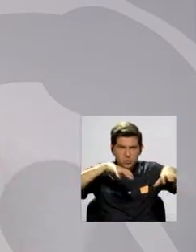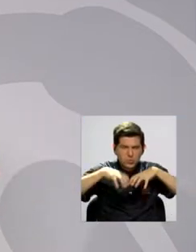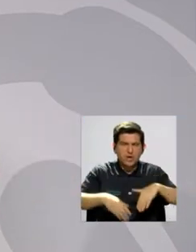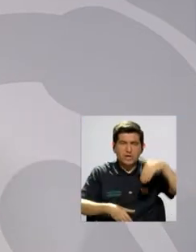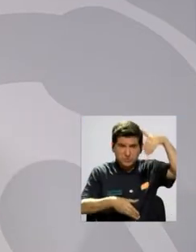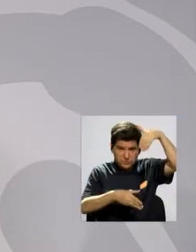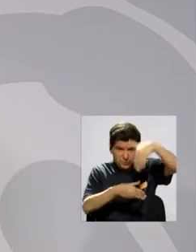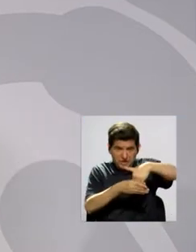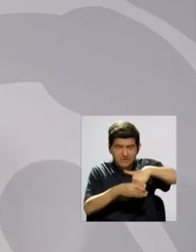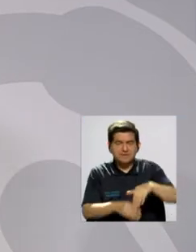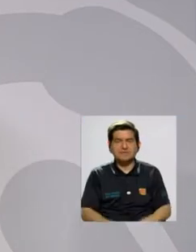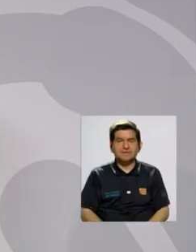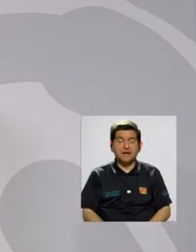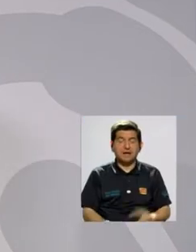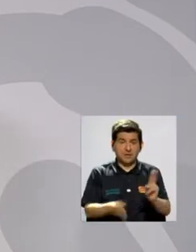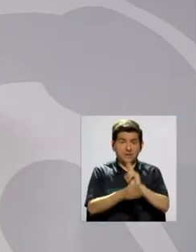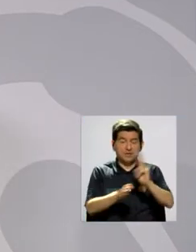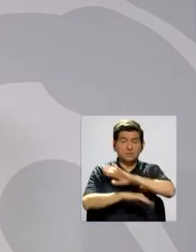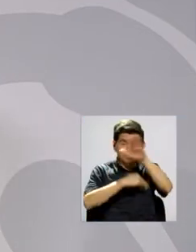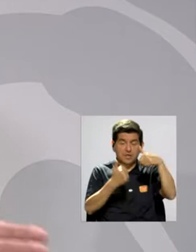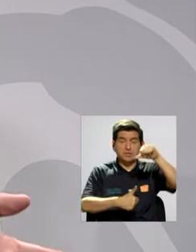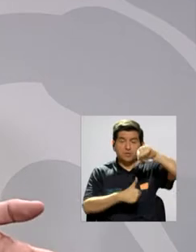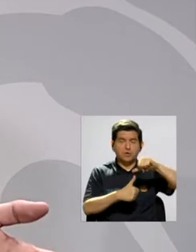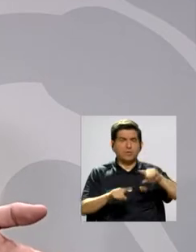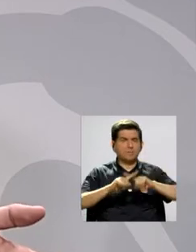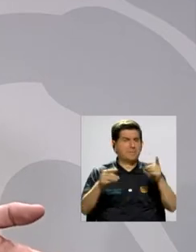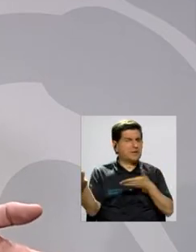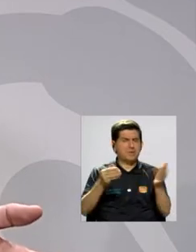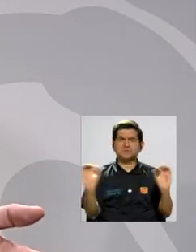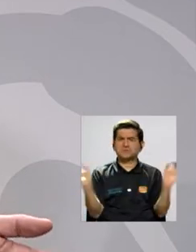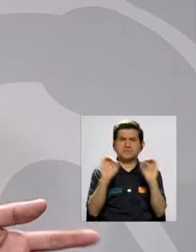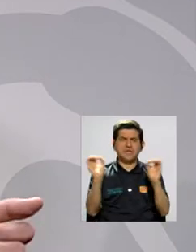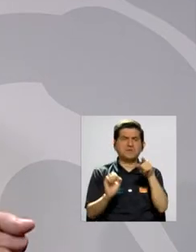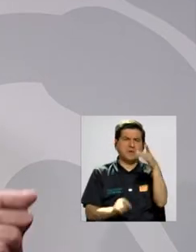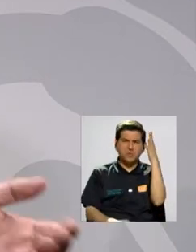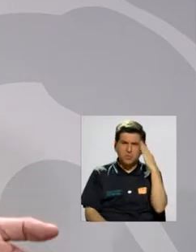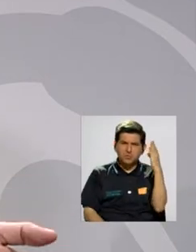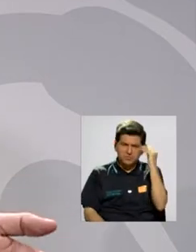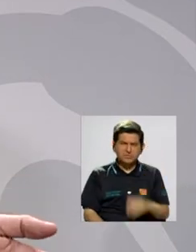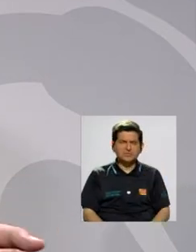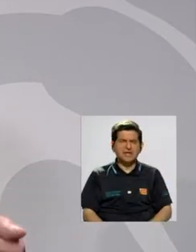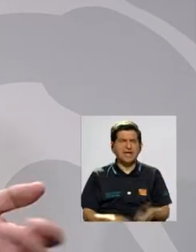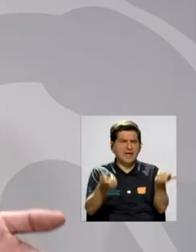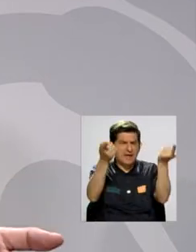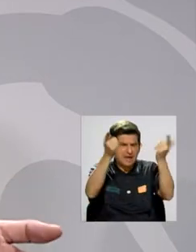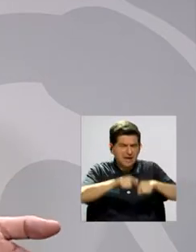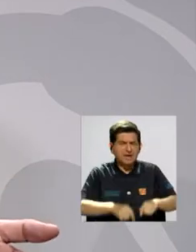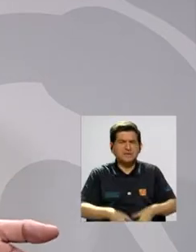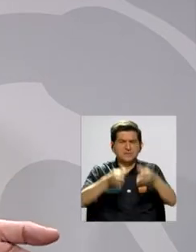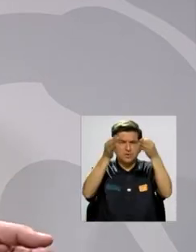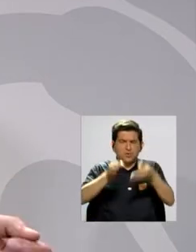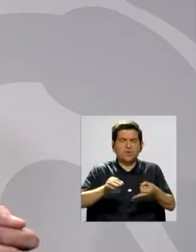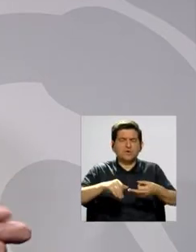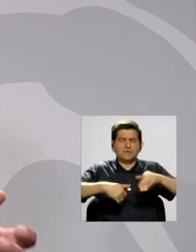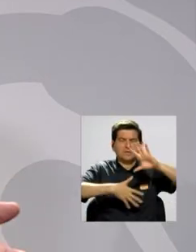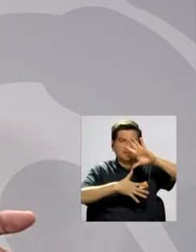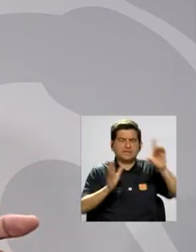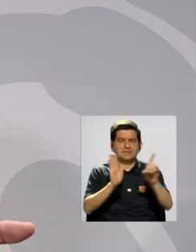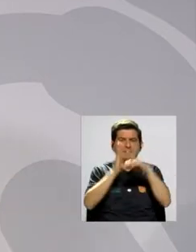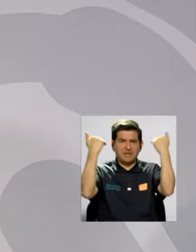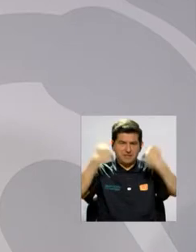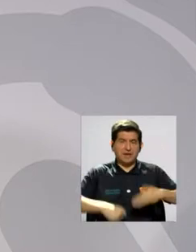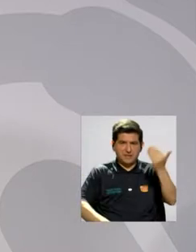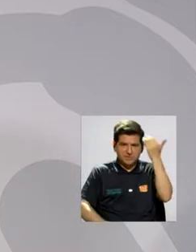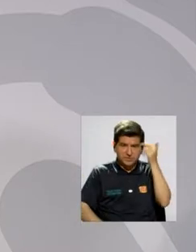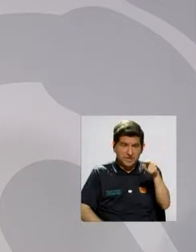Centroamérica se han utilizado y que nunca han servido para nada. Usted que tiene experiencia en litigar casos ante la Corte Interamericana de Derechos Humanos sabe